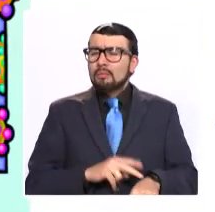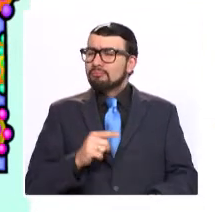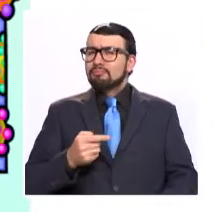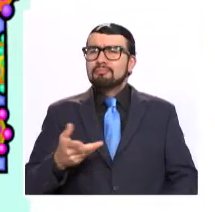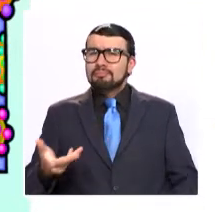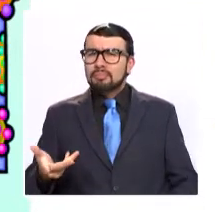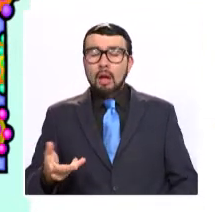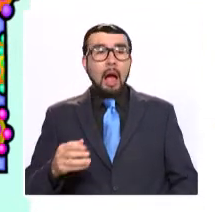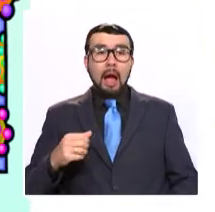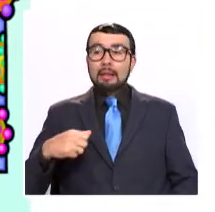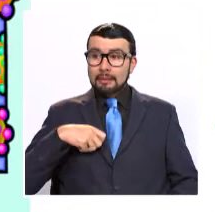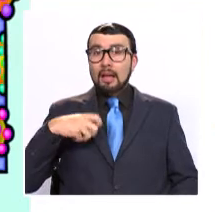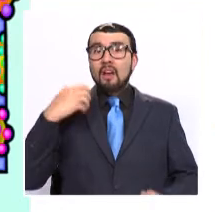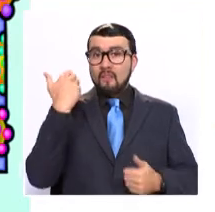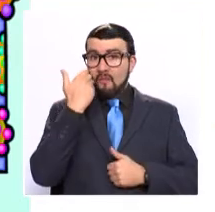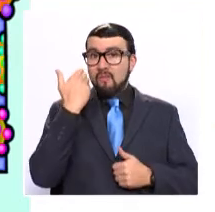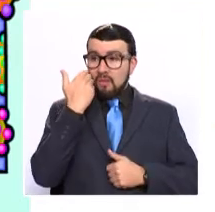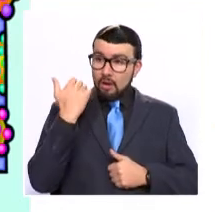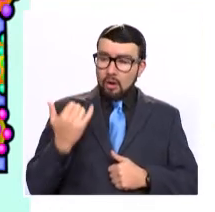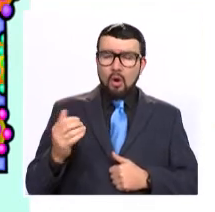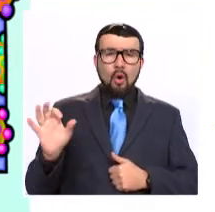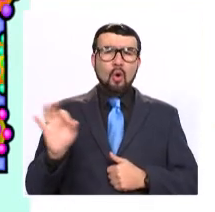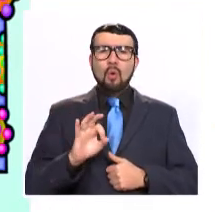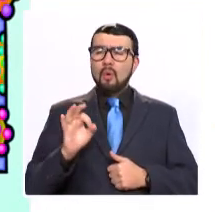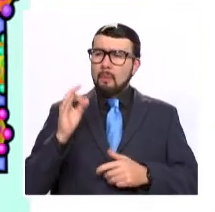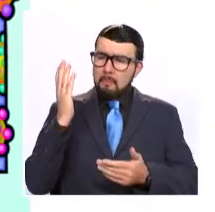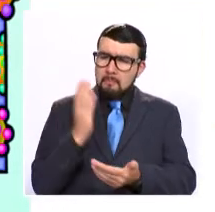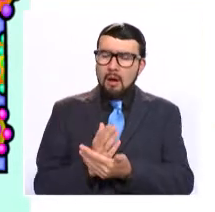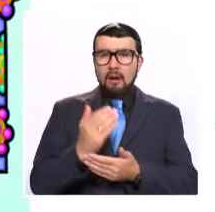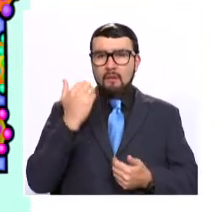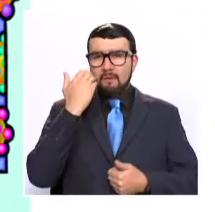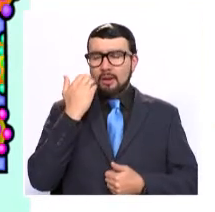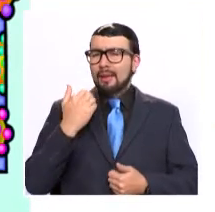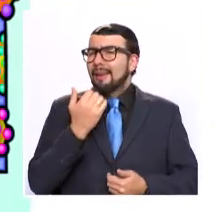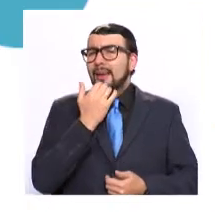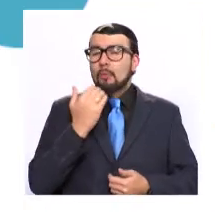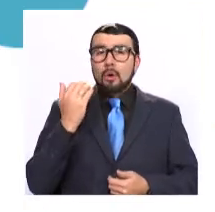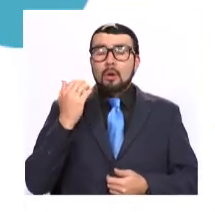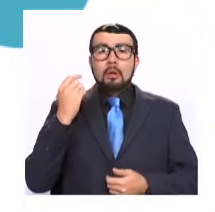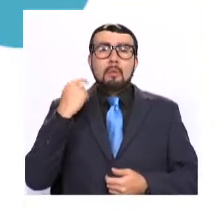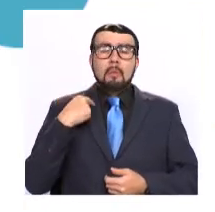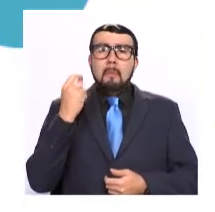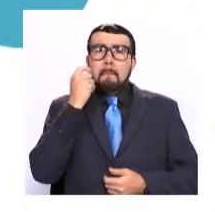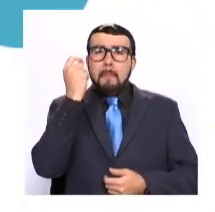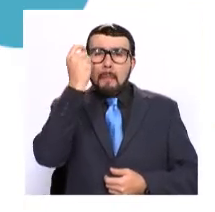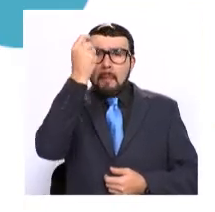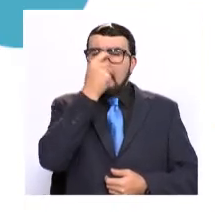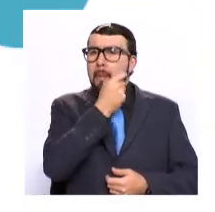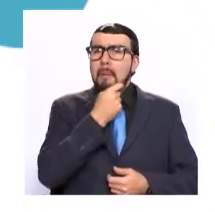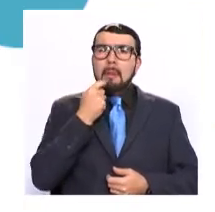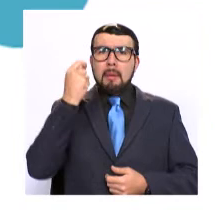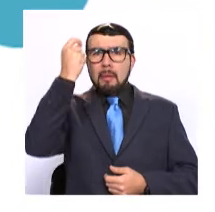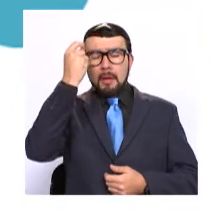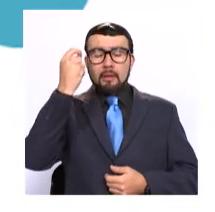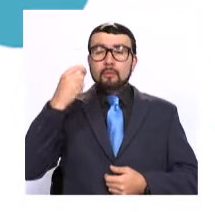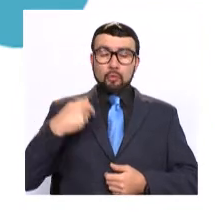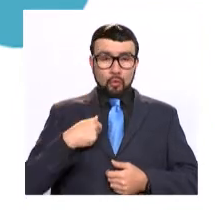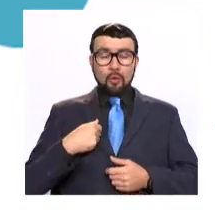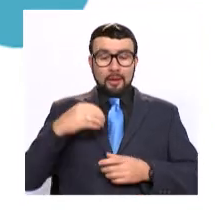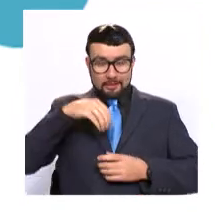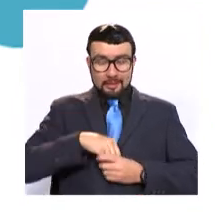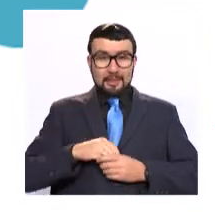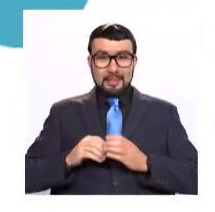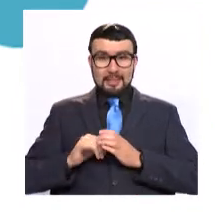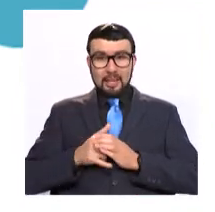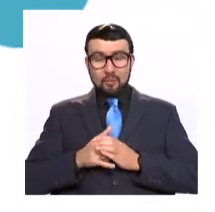la enfermedad o sufro la patología, es decir, una varicela, de forma natural me produce células de defensa y me está